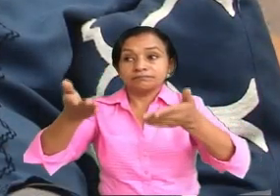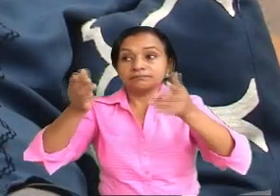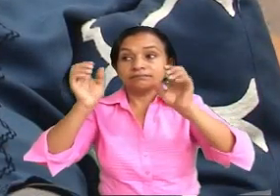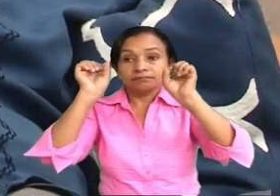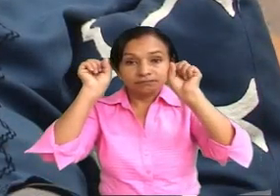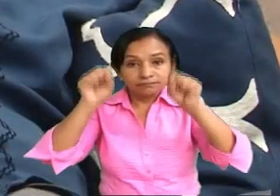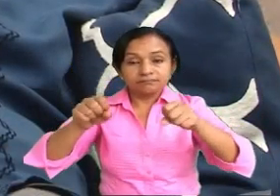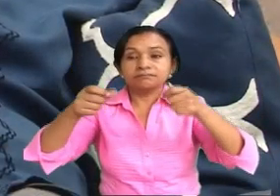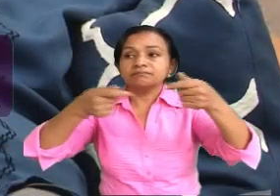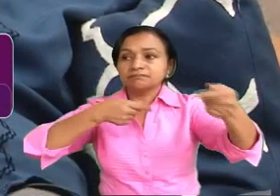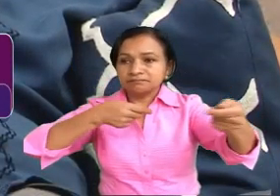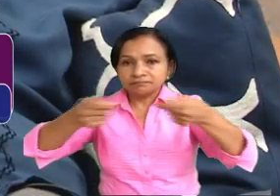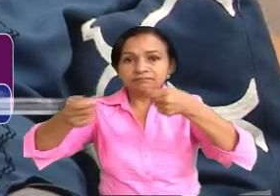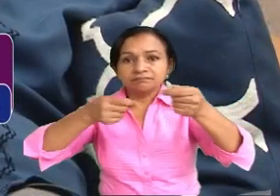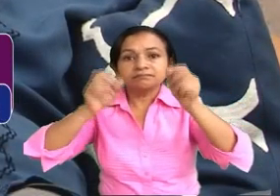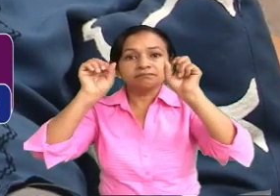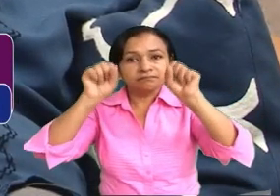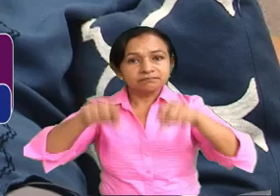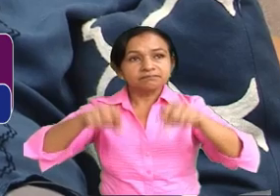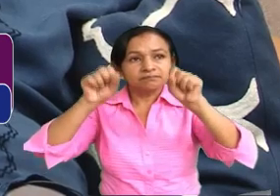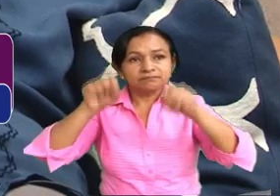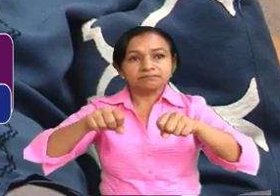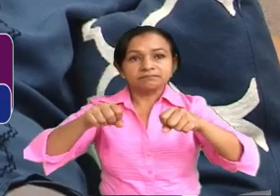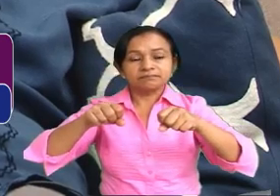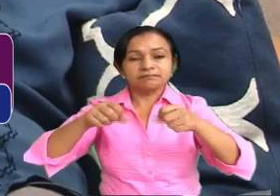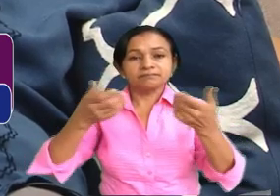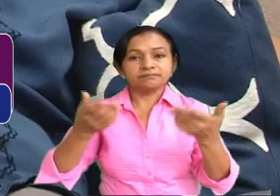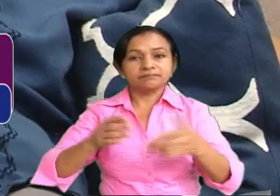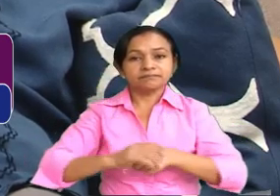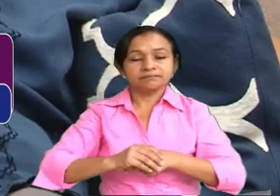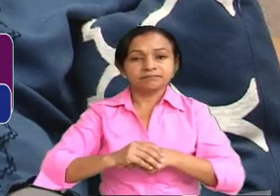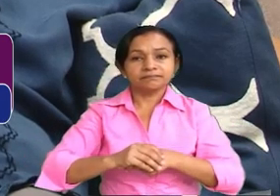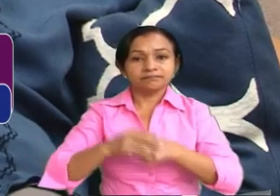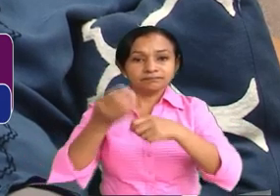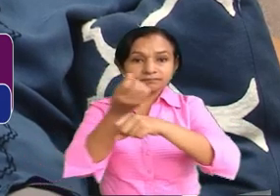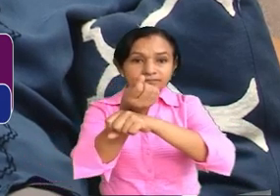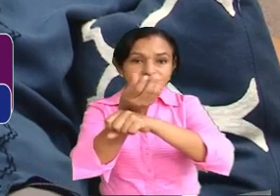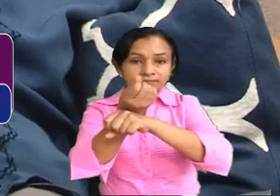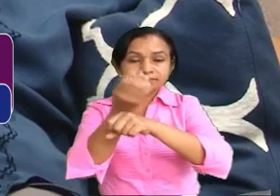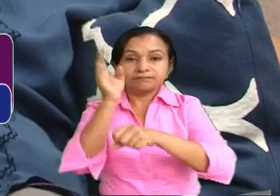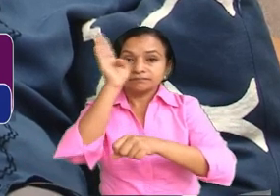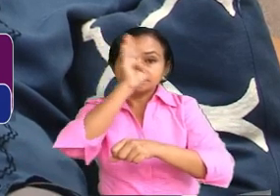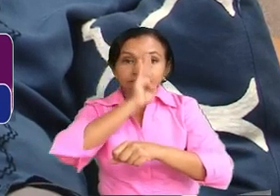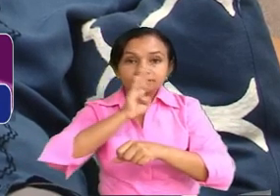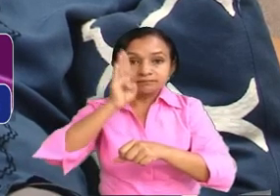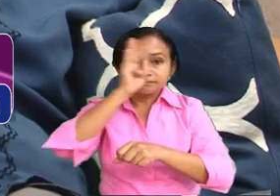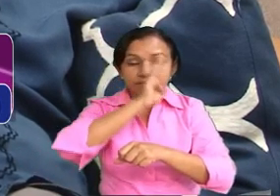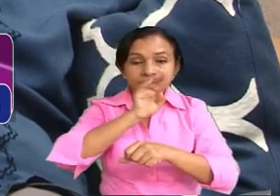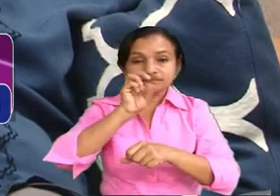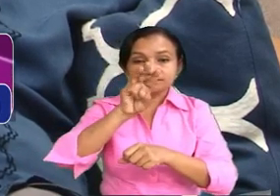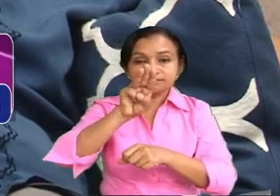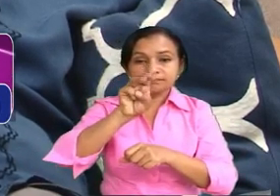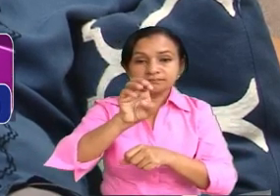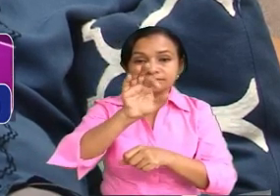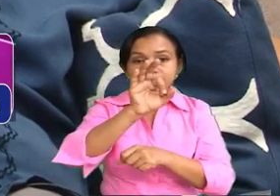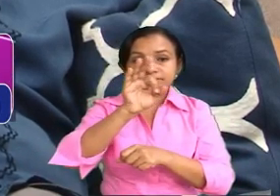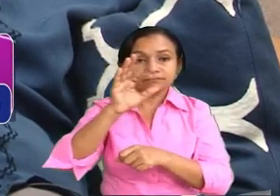puede ir a vender. Y a través de la alcaldía de Bluefield, el MESCA y